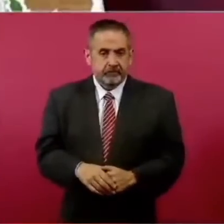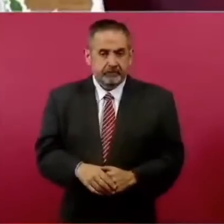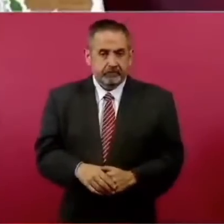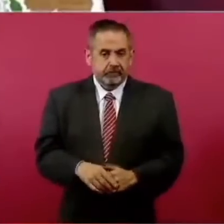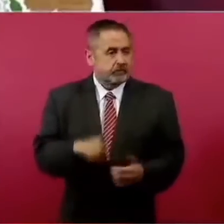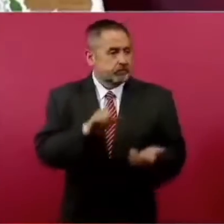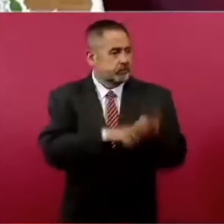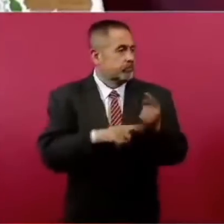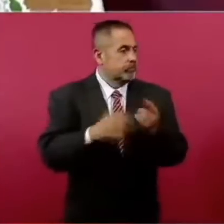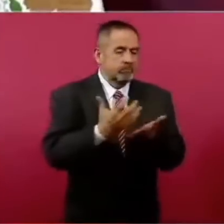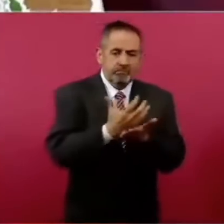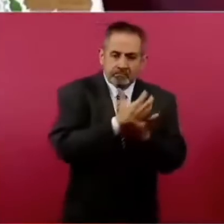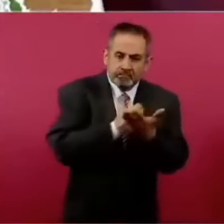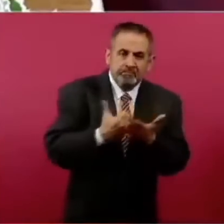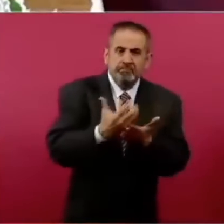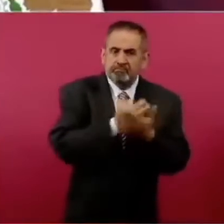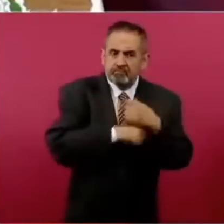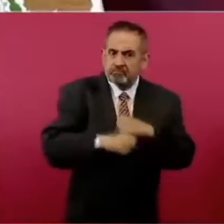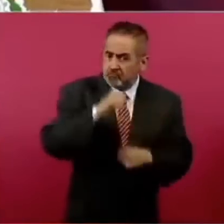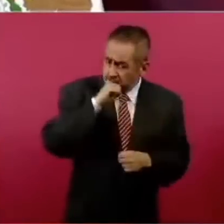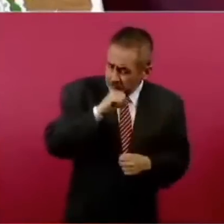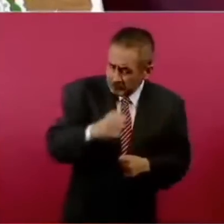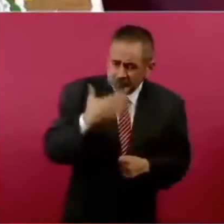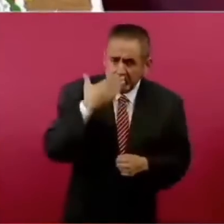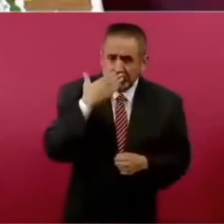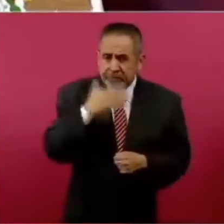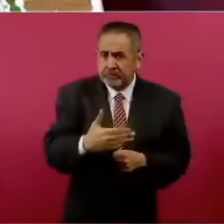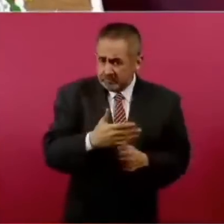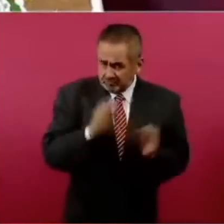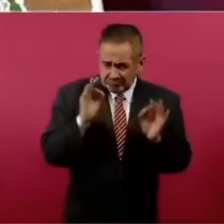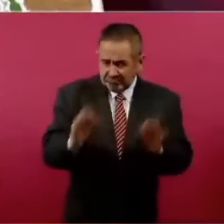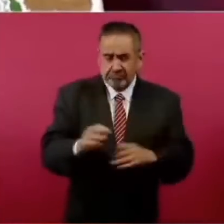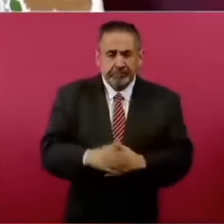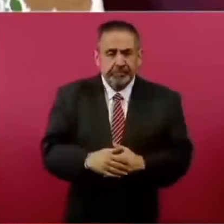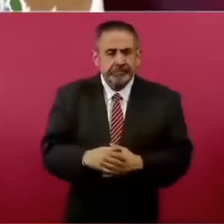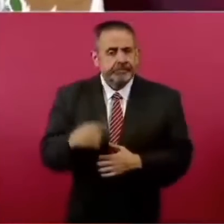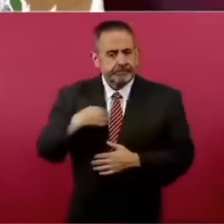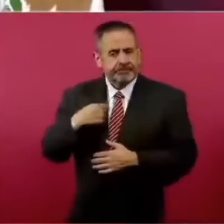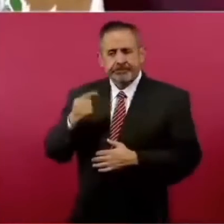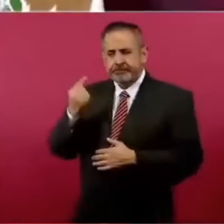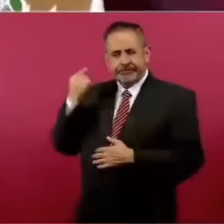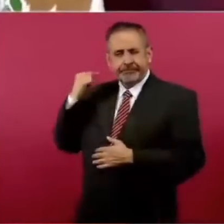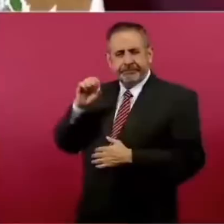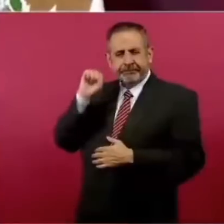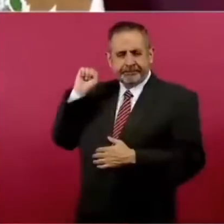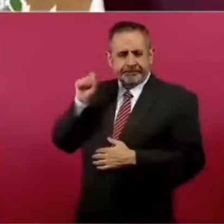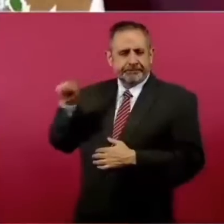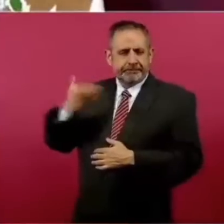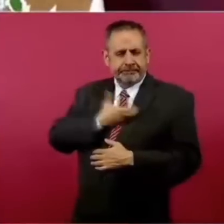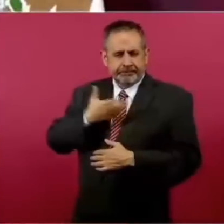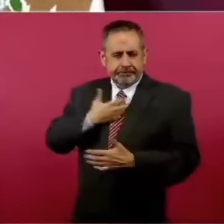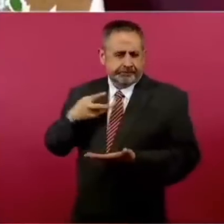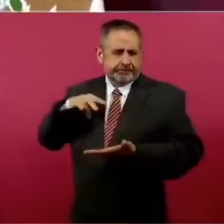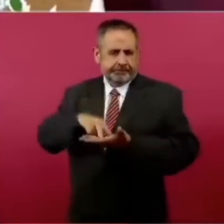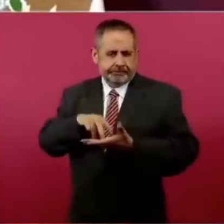les ha ido bien, porque como lo dije en el Zócalo,